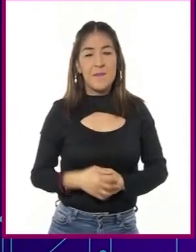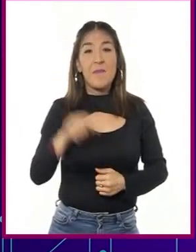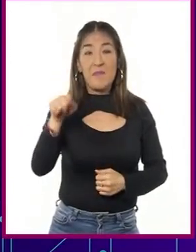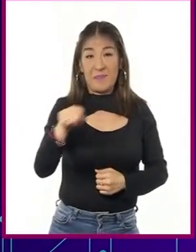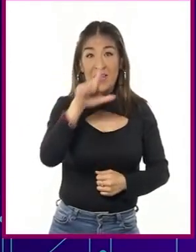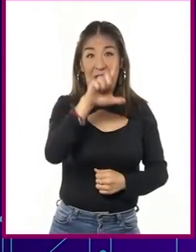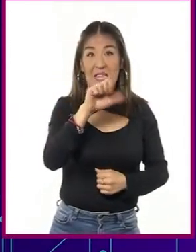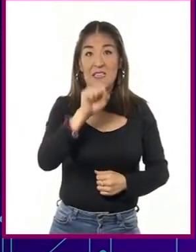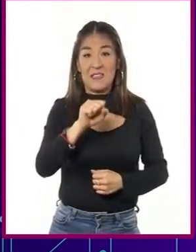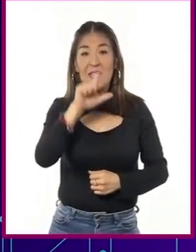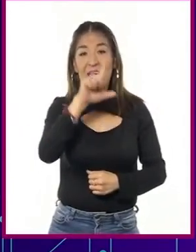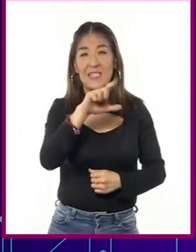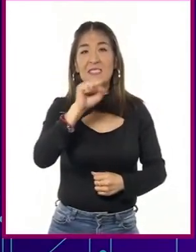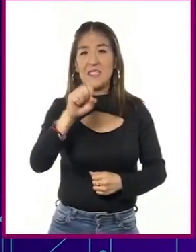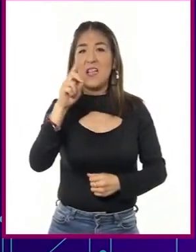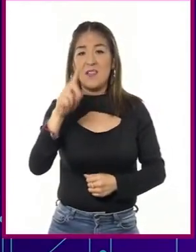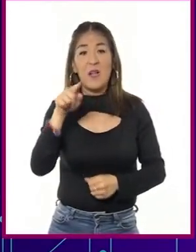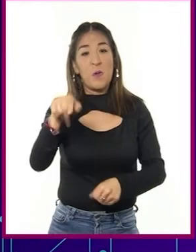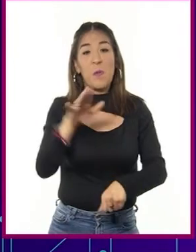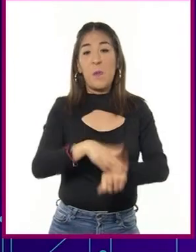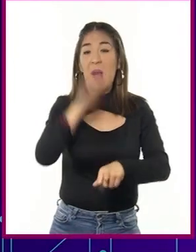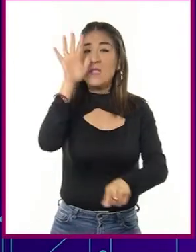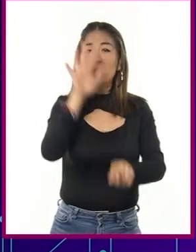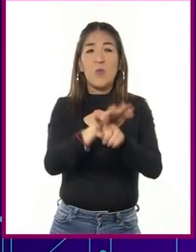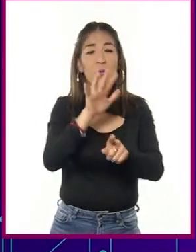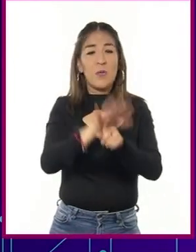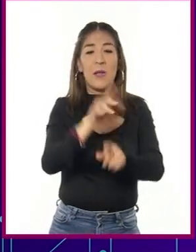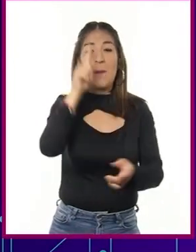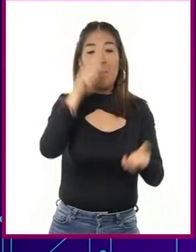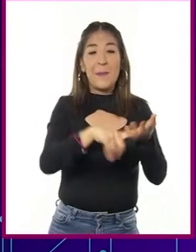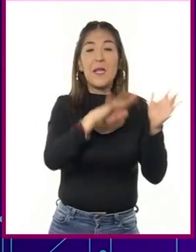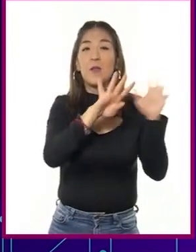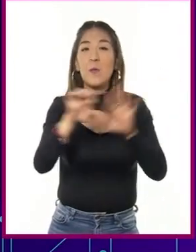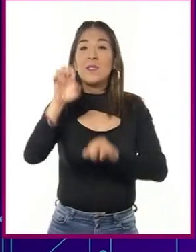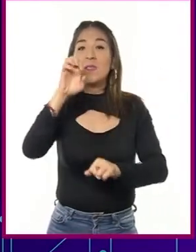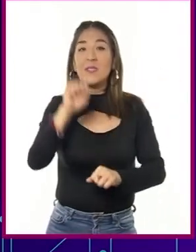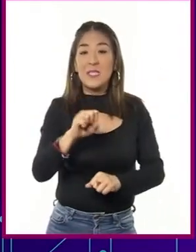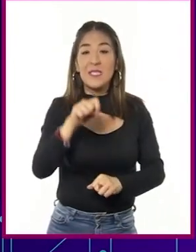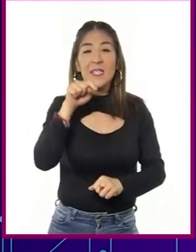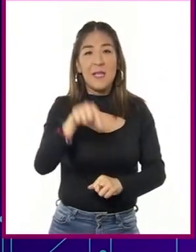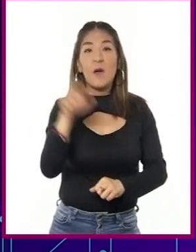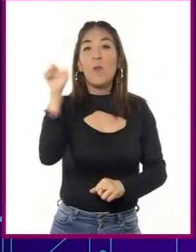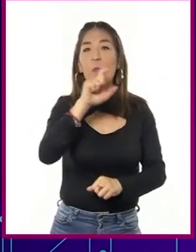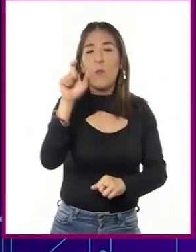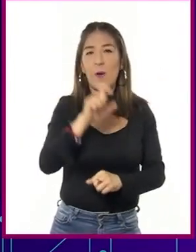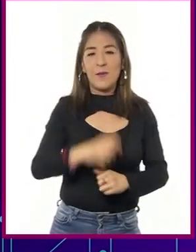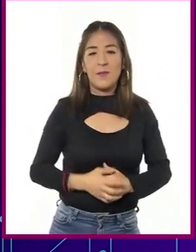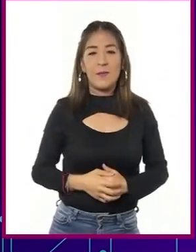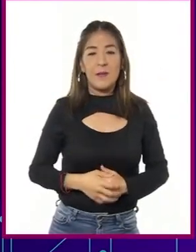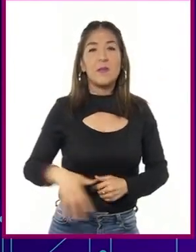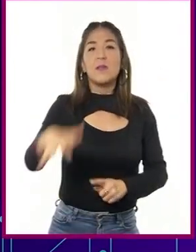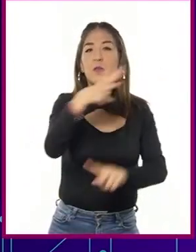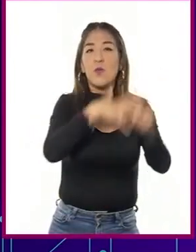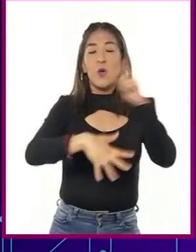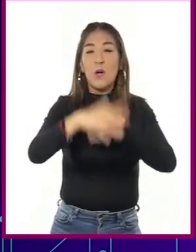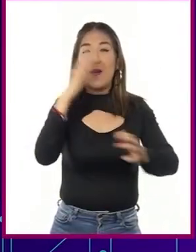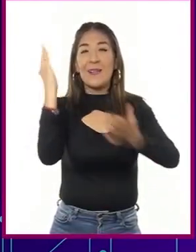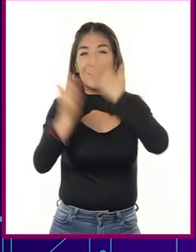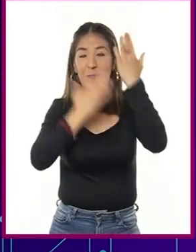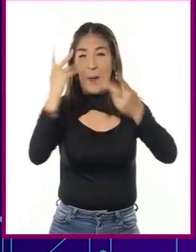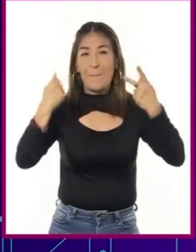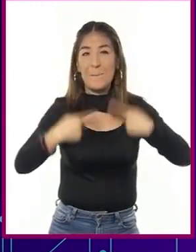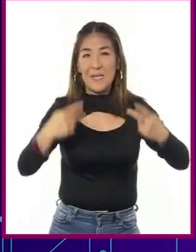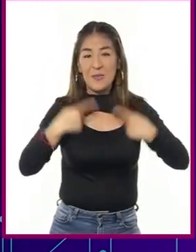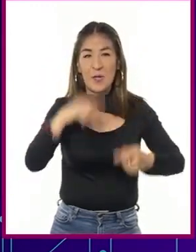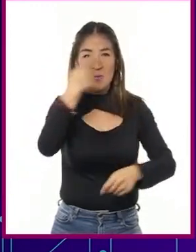LSD fue popularizado en la década de 1960, cuando se alentó a los estudiantes americanos a